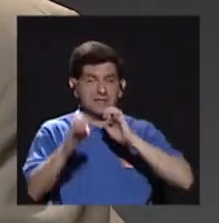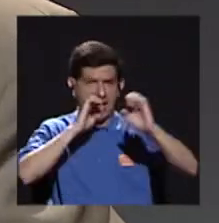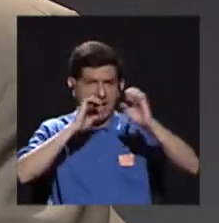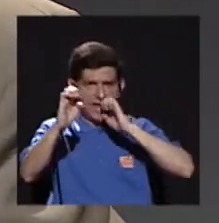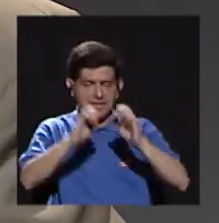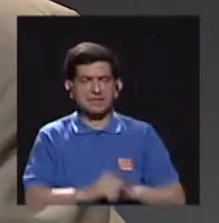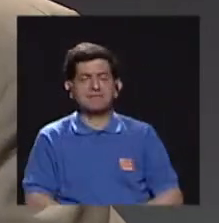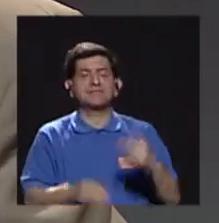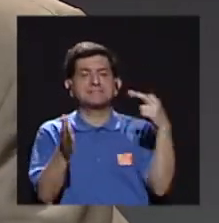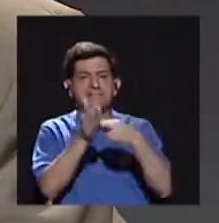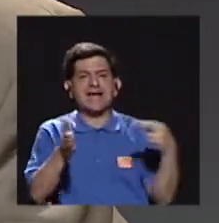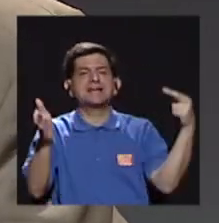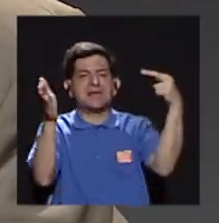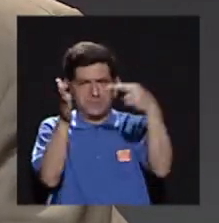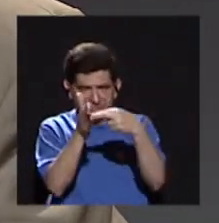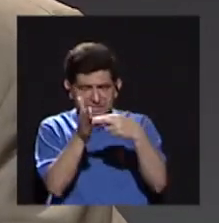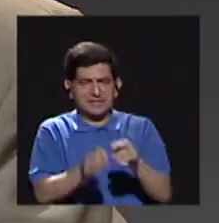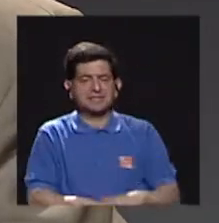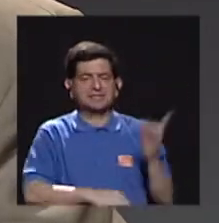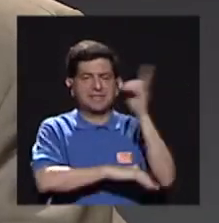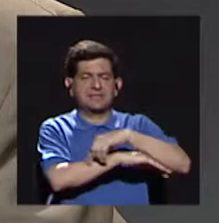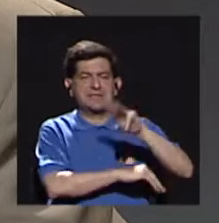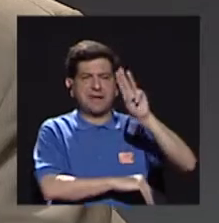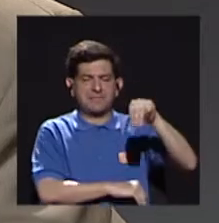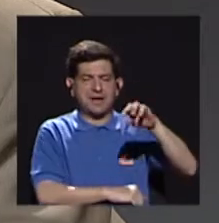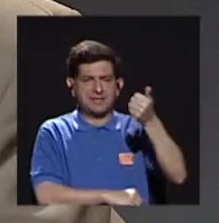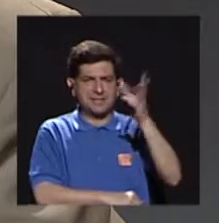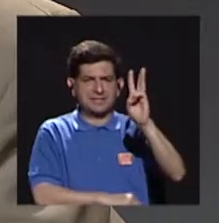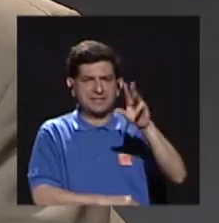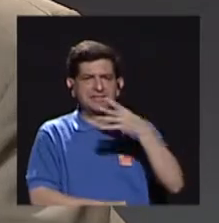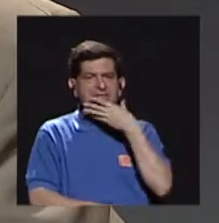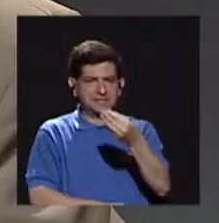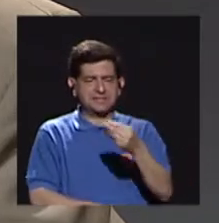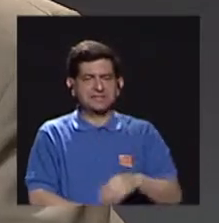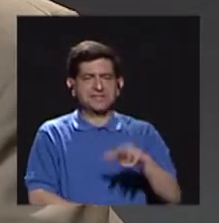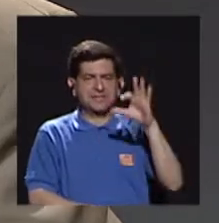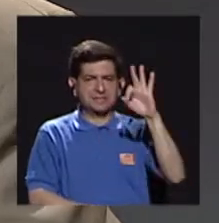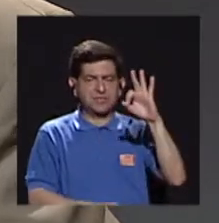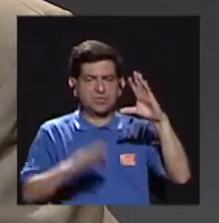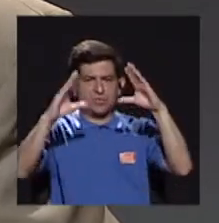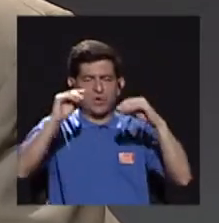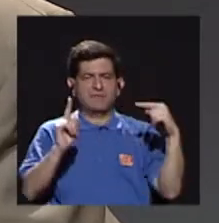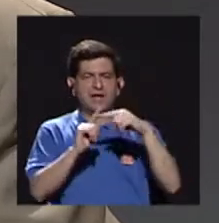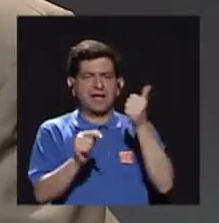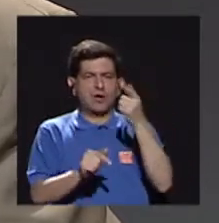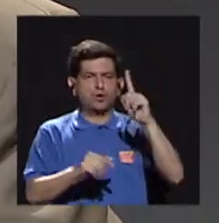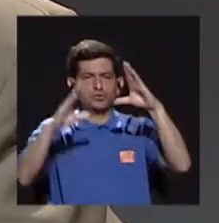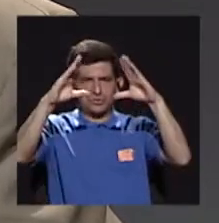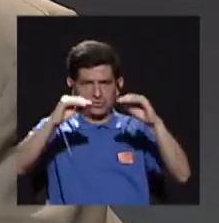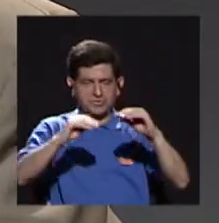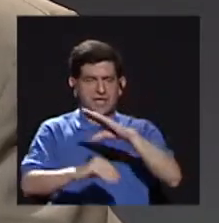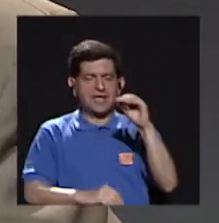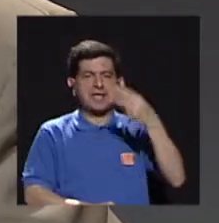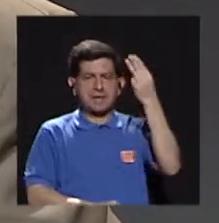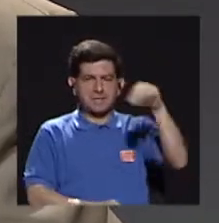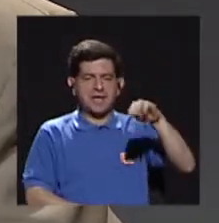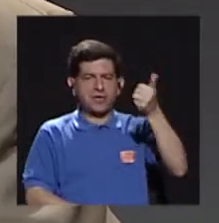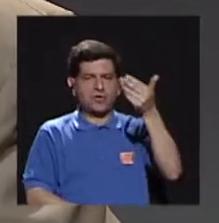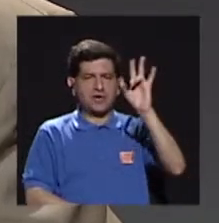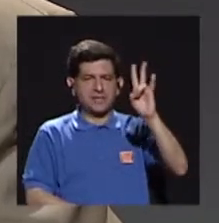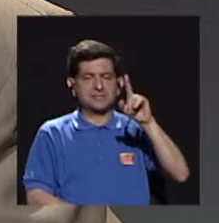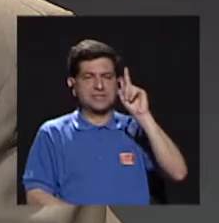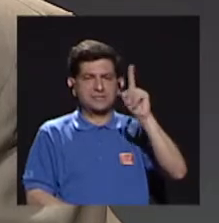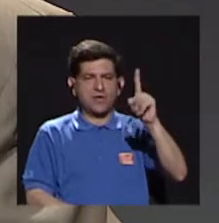se va a repetir en los días martes 16 de diciembre 9 de la noche a 11 de la noche y el miércoles 17